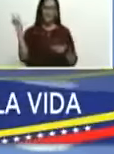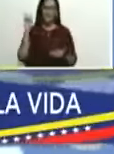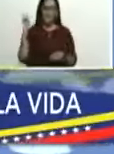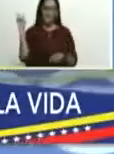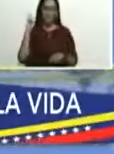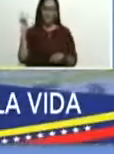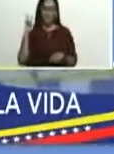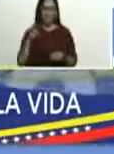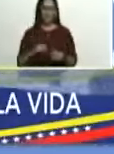Venezuela.